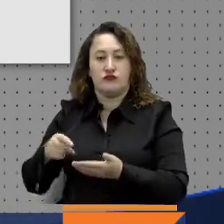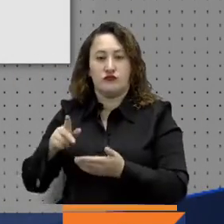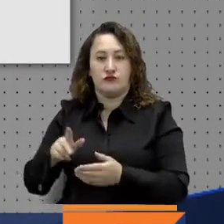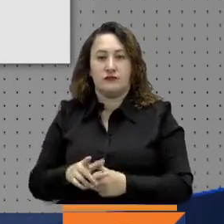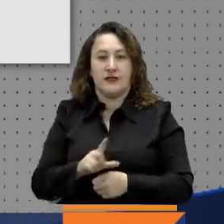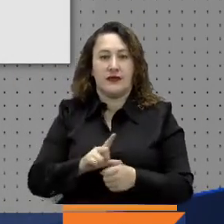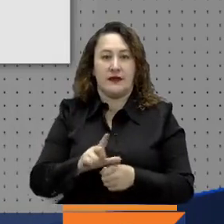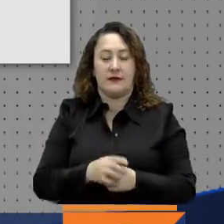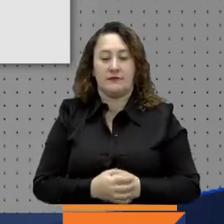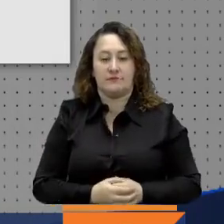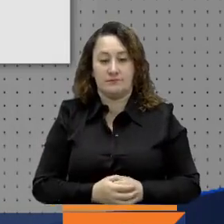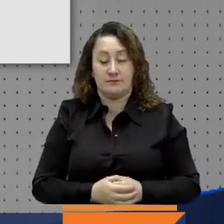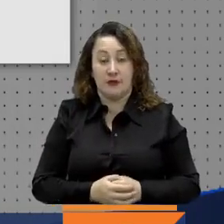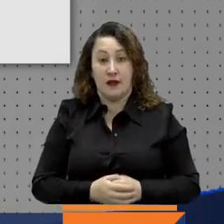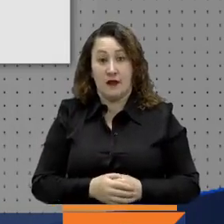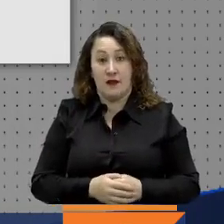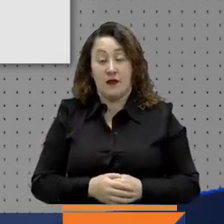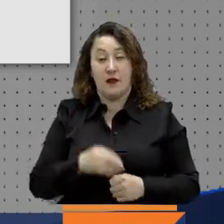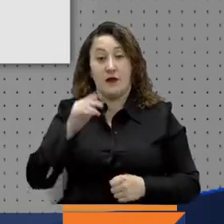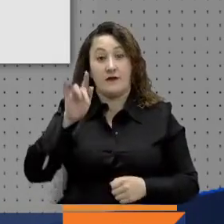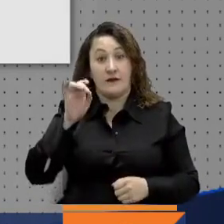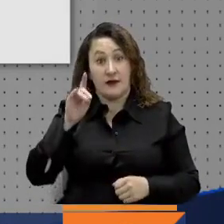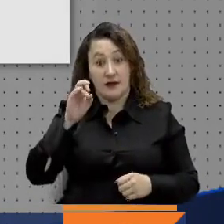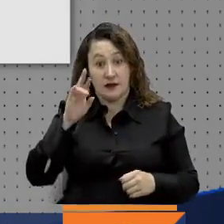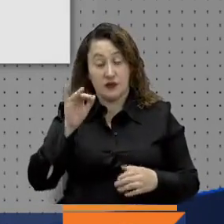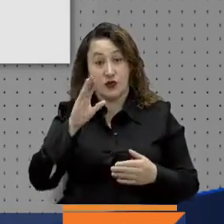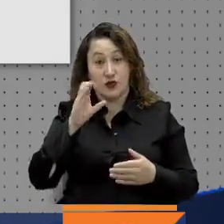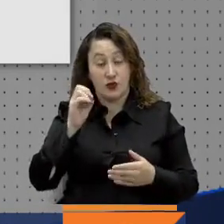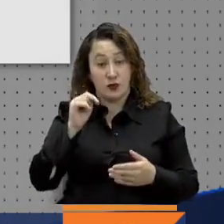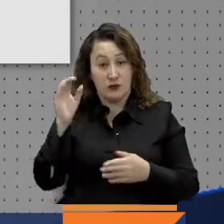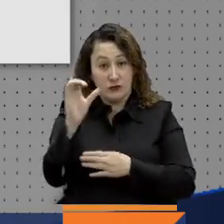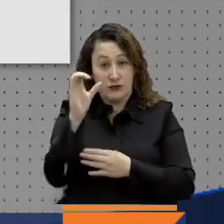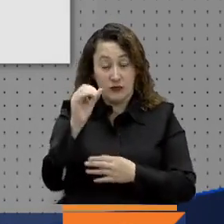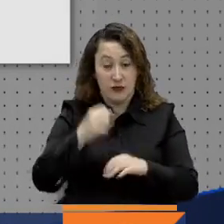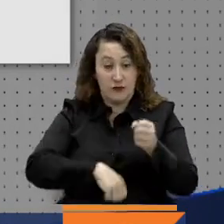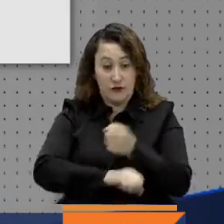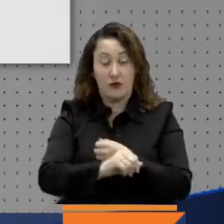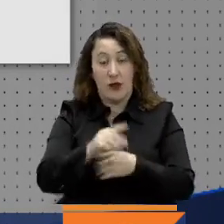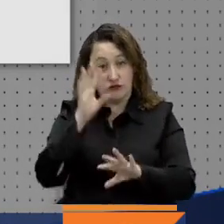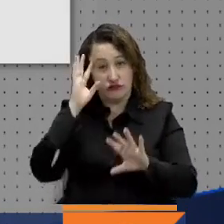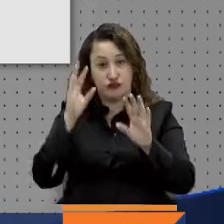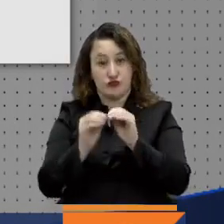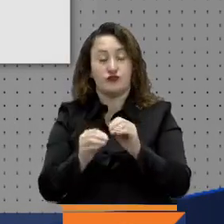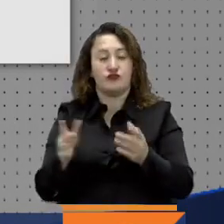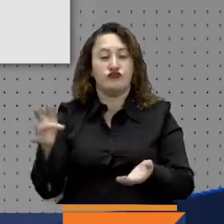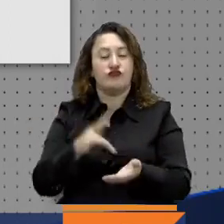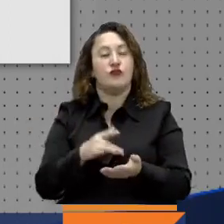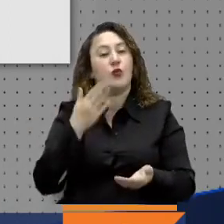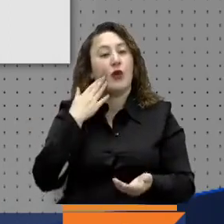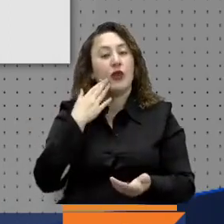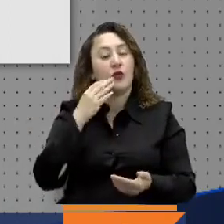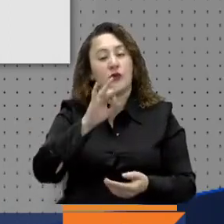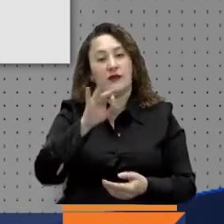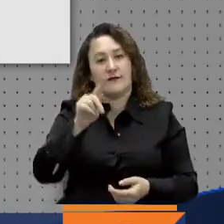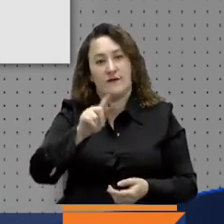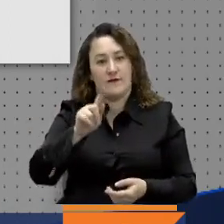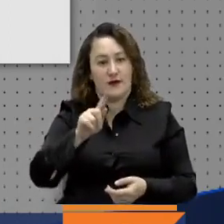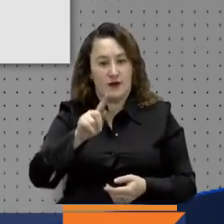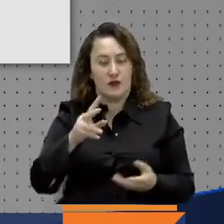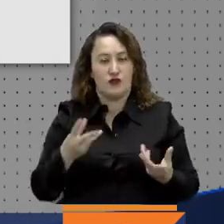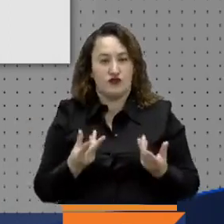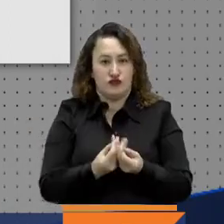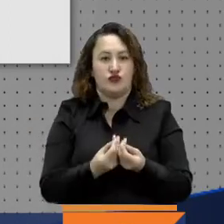La Federación Colombiana de Fútbol, el volante y el equipo español acordaron su regreso para reincorporarse el próximo 3 de febrero al grupo que es